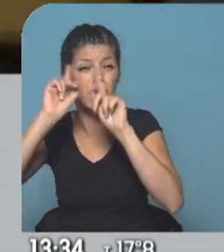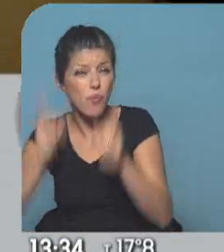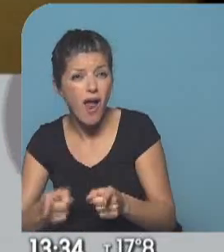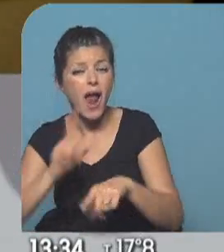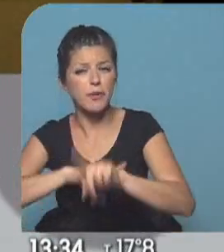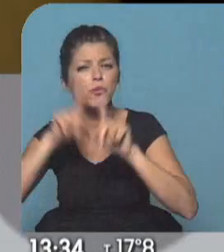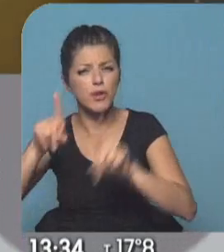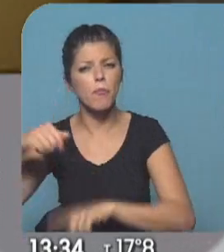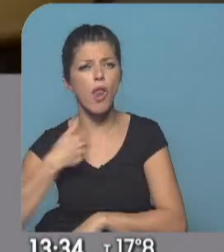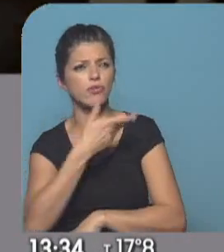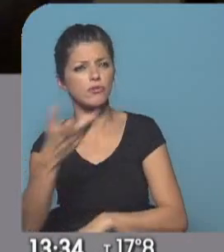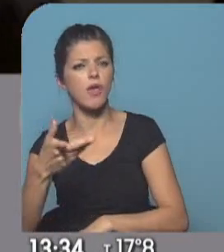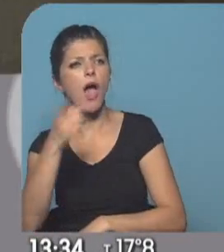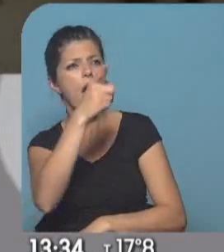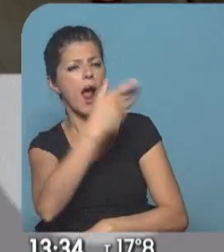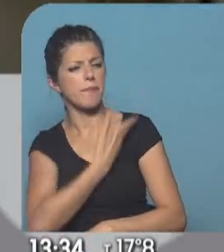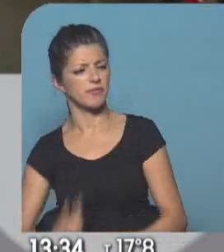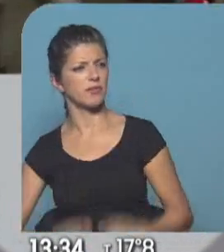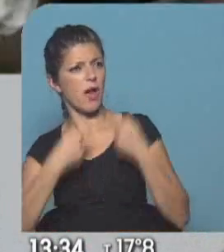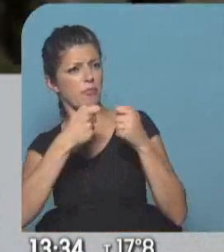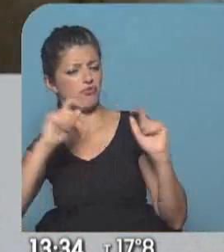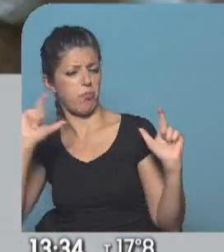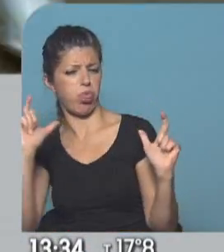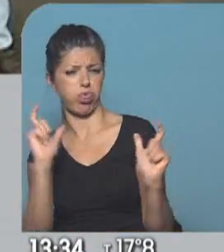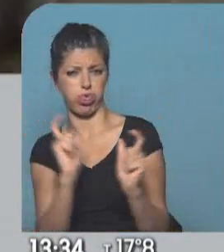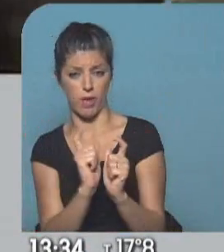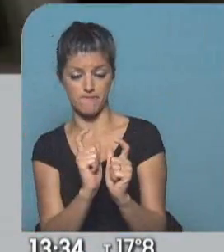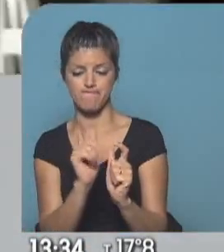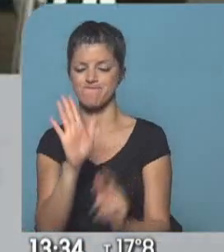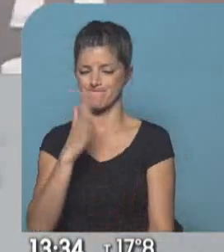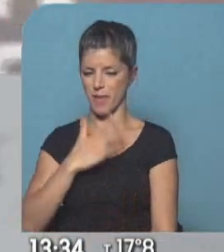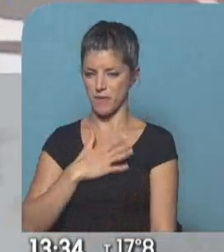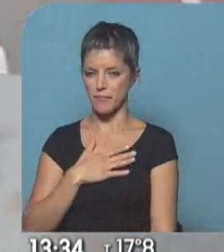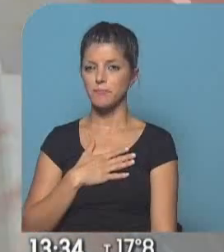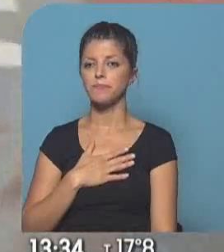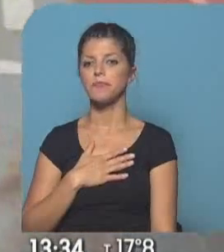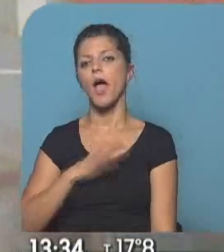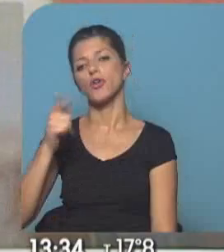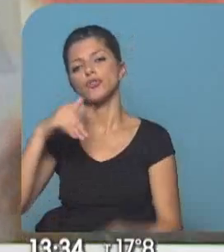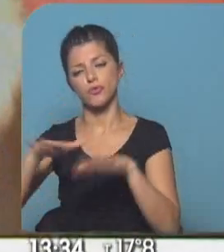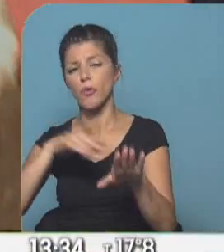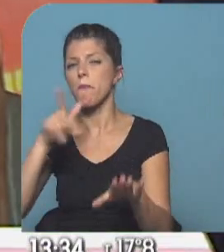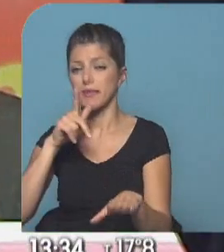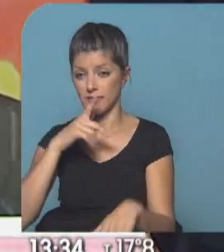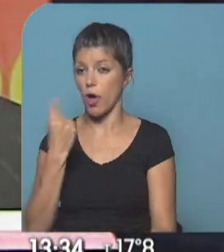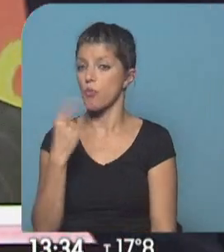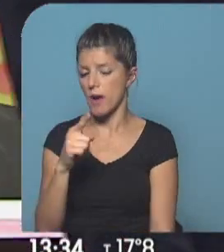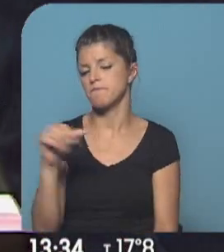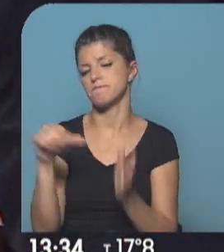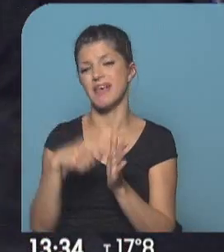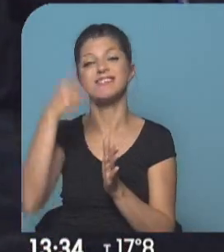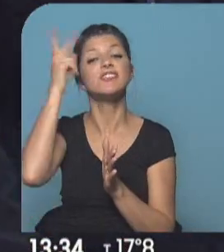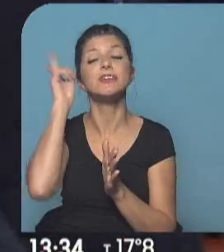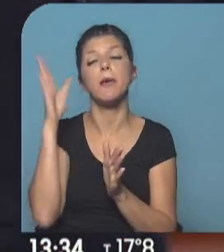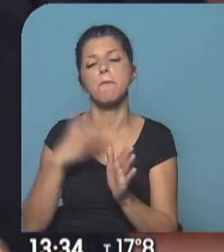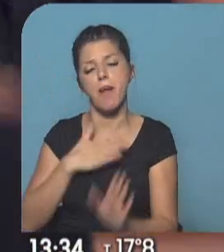pierden legitimidad muy, muy rápido. Mi impresión es que hay otro modelo parecido al peruano donde está empezando a pasar lo mismo, que es Chile. Da la sensación